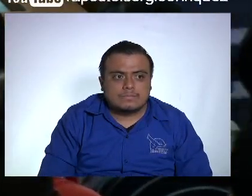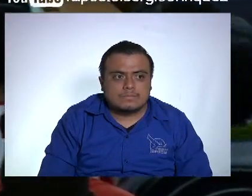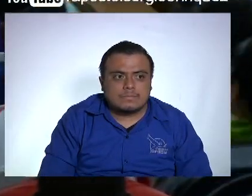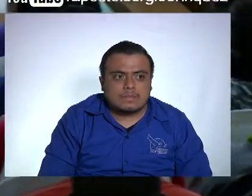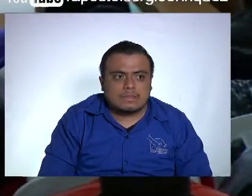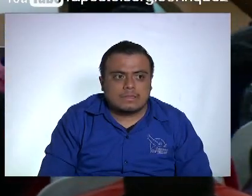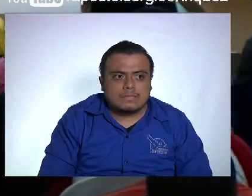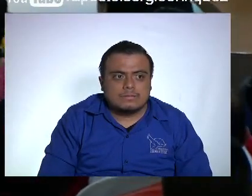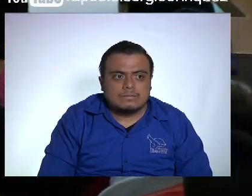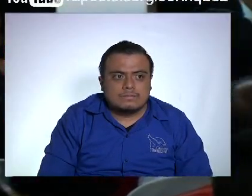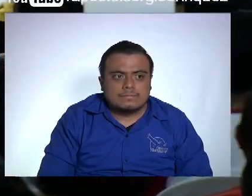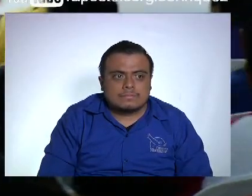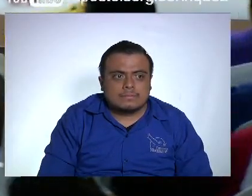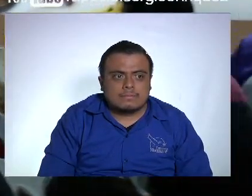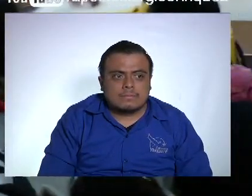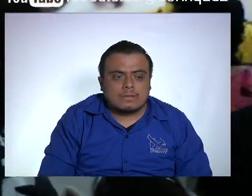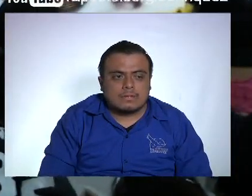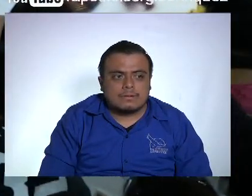Aleluya.